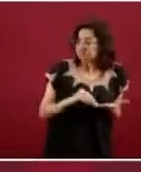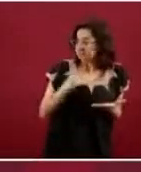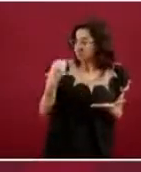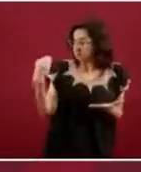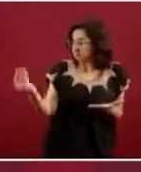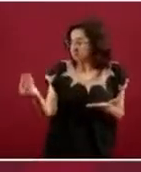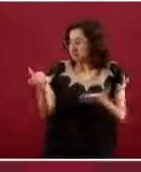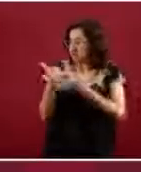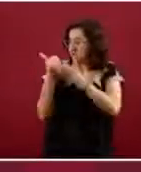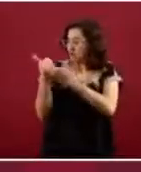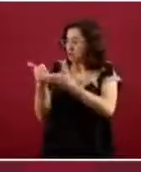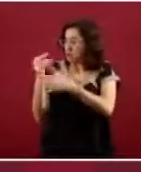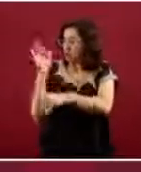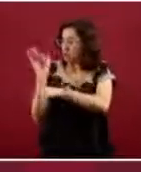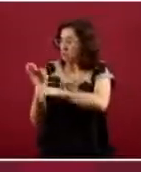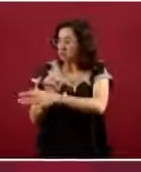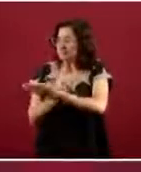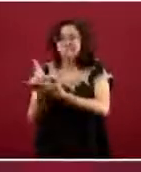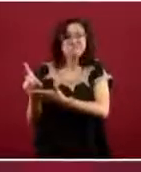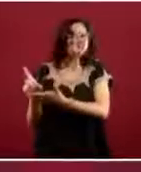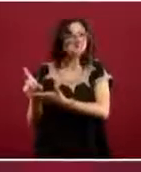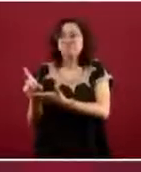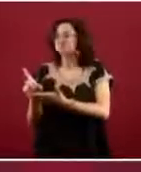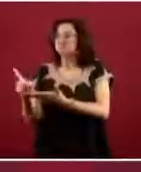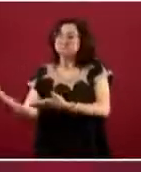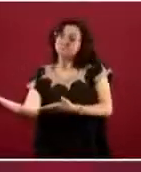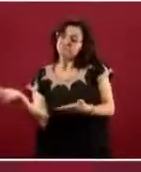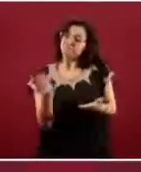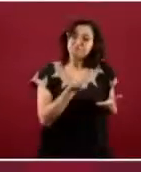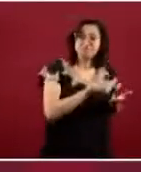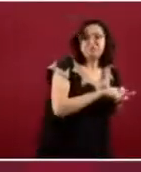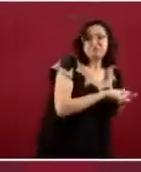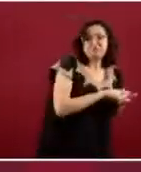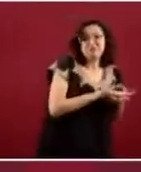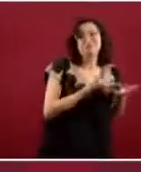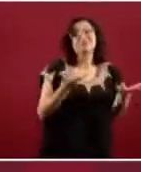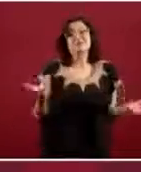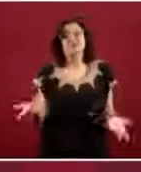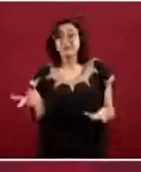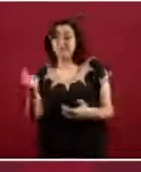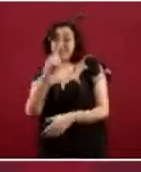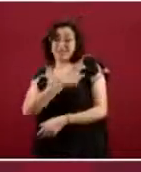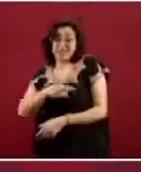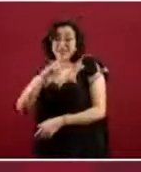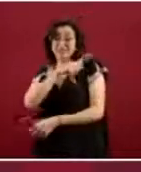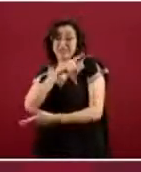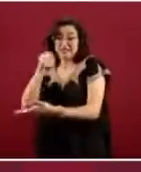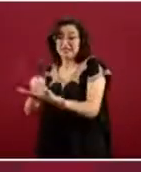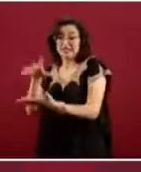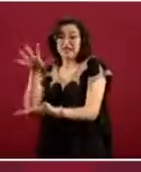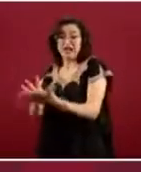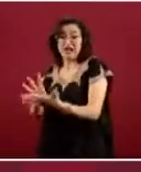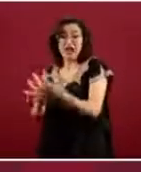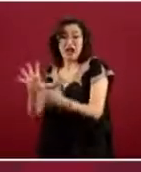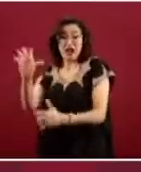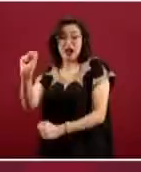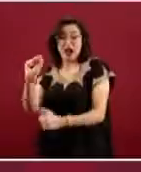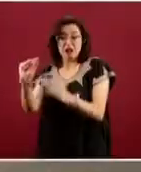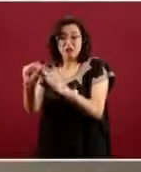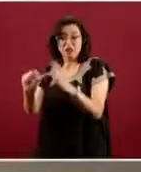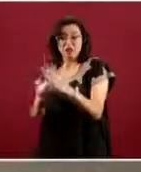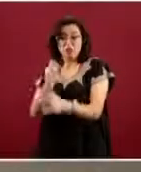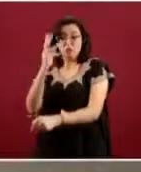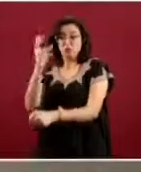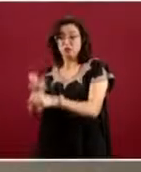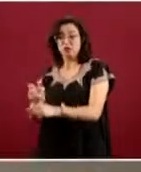derechos. Dicho sea de paso, incluido el derecho a la protección de la salud, que en la letra está consagrado en el artículo 4